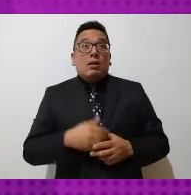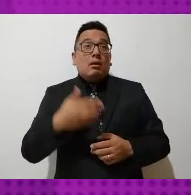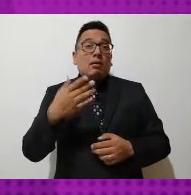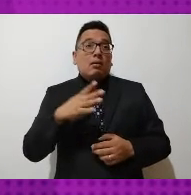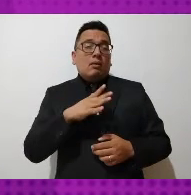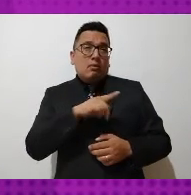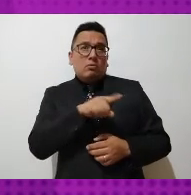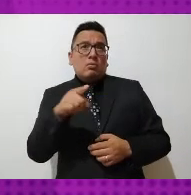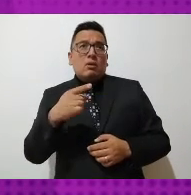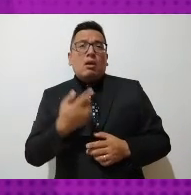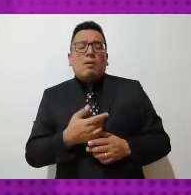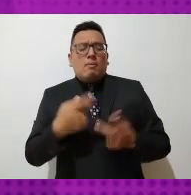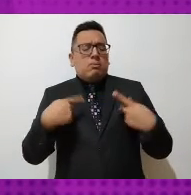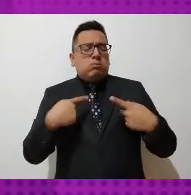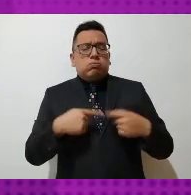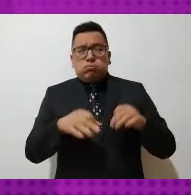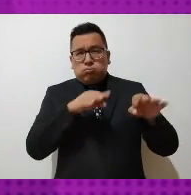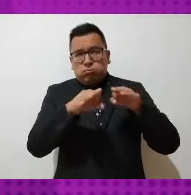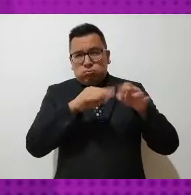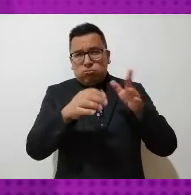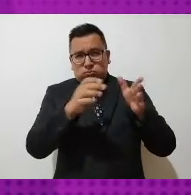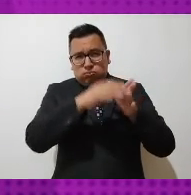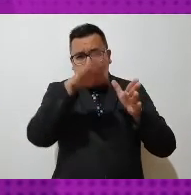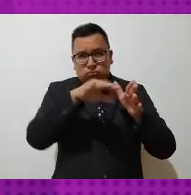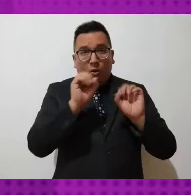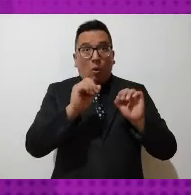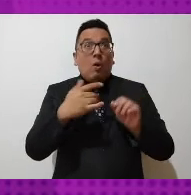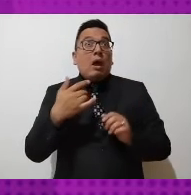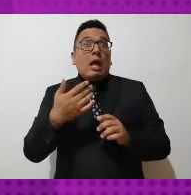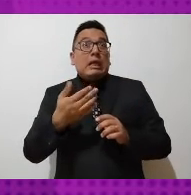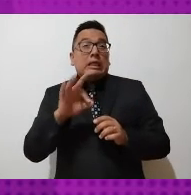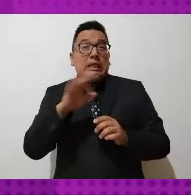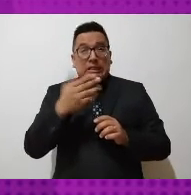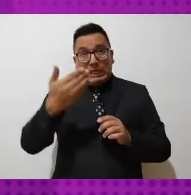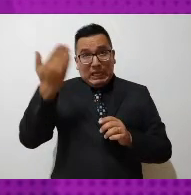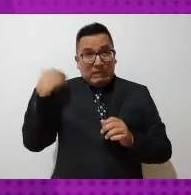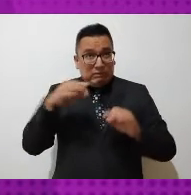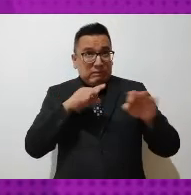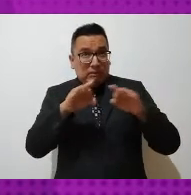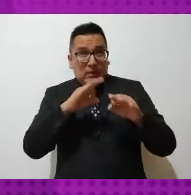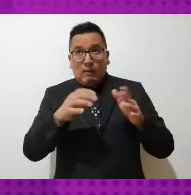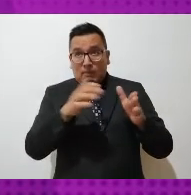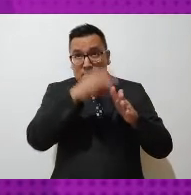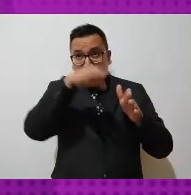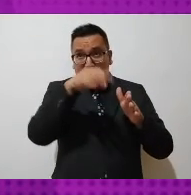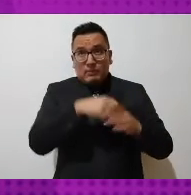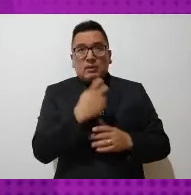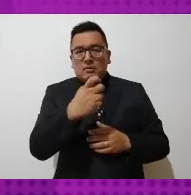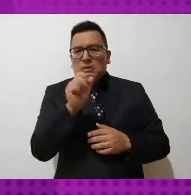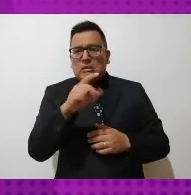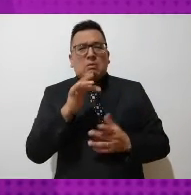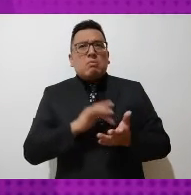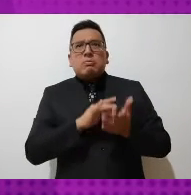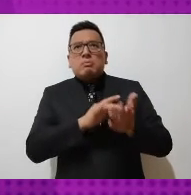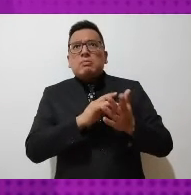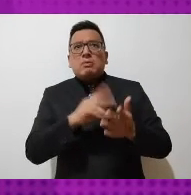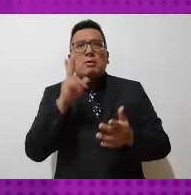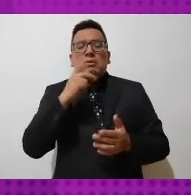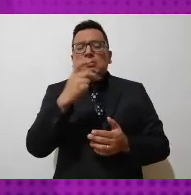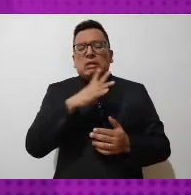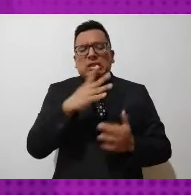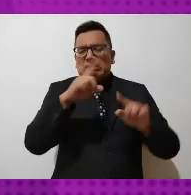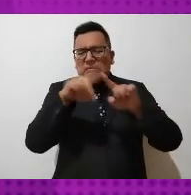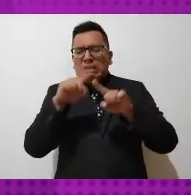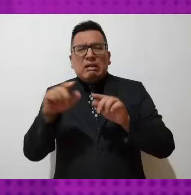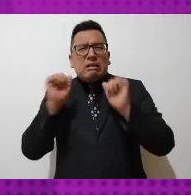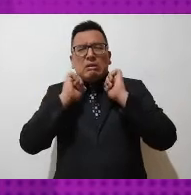exfuncionarios electorales que se encargan de estudios acerca de la participación ciudadana. Acerca de todas estas redes es que se van